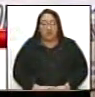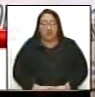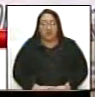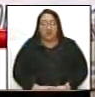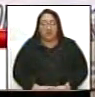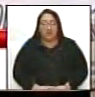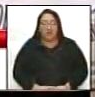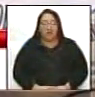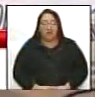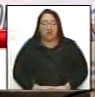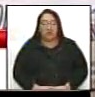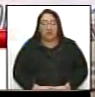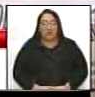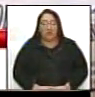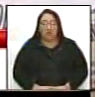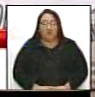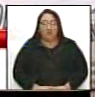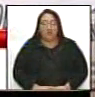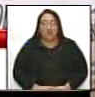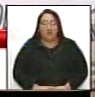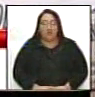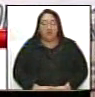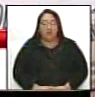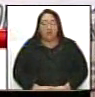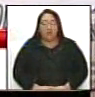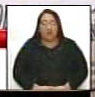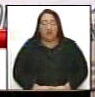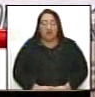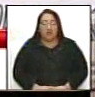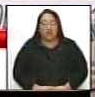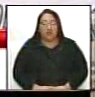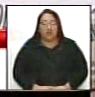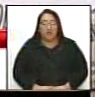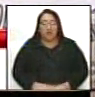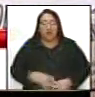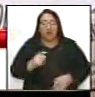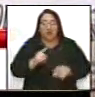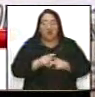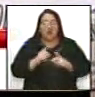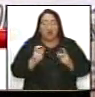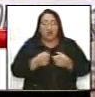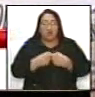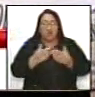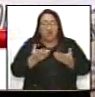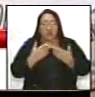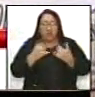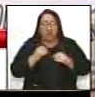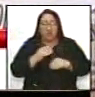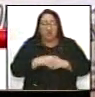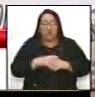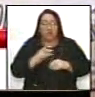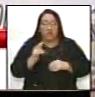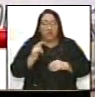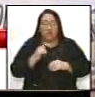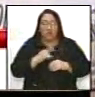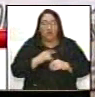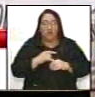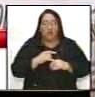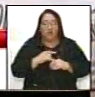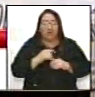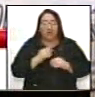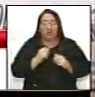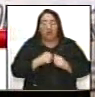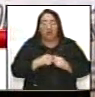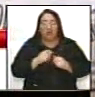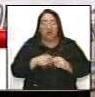La fuerza, señor, que diga que se pida también a través de la comisión que nos den informes sobre la Fuerza Aérea con respecto